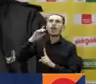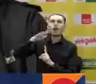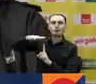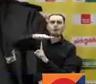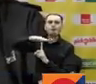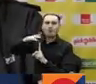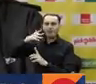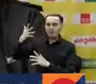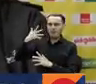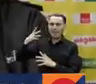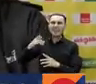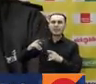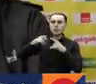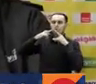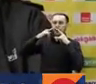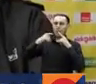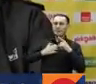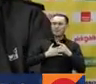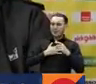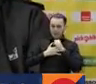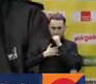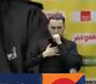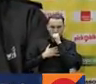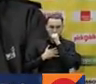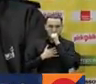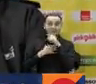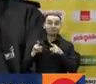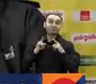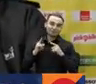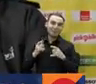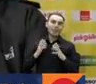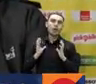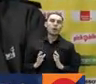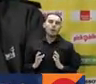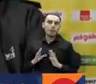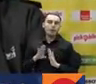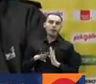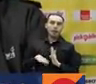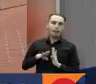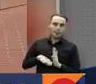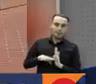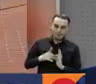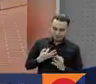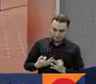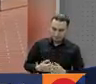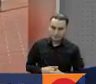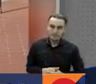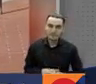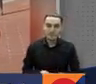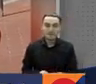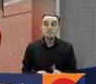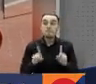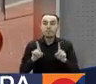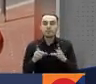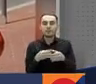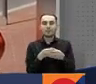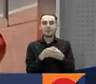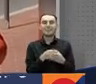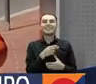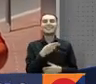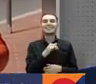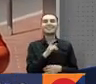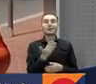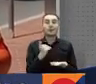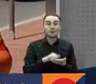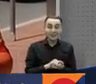muchas alergias y mi condición física baja mucho realmente. Finalmente, el equipo Ineos celebró el retorno de